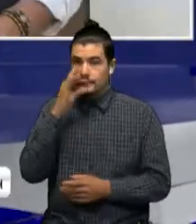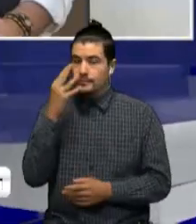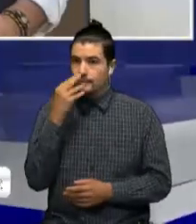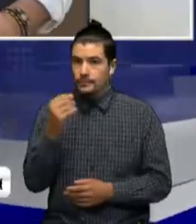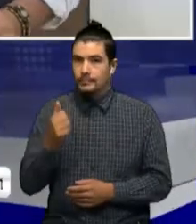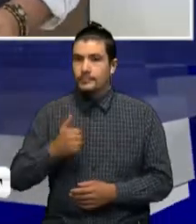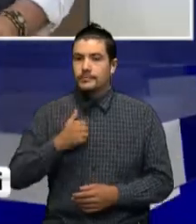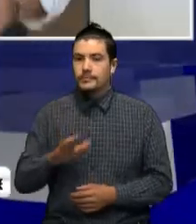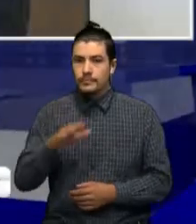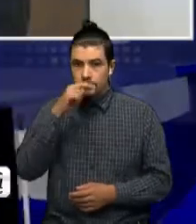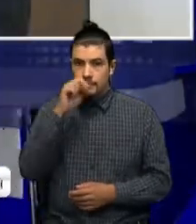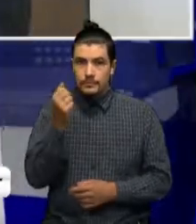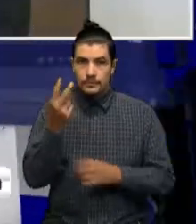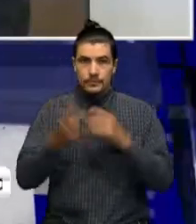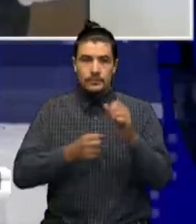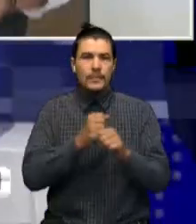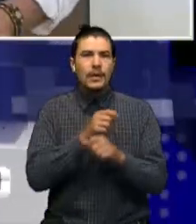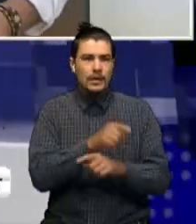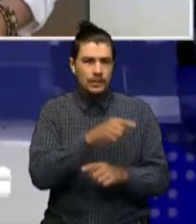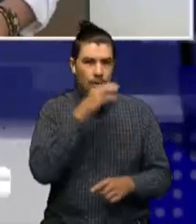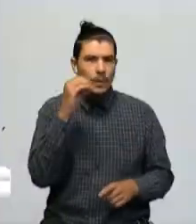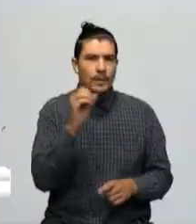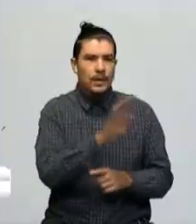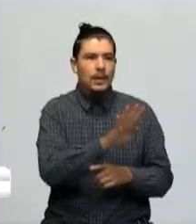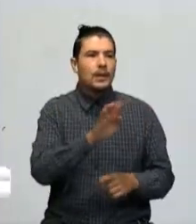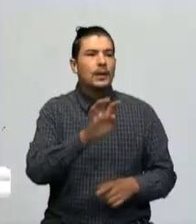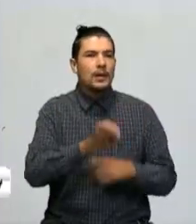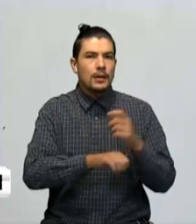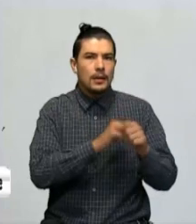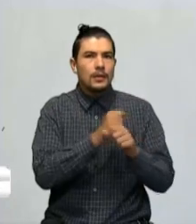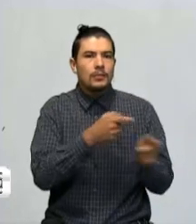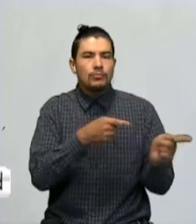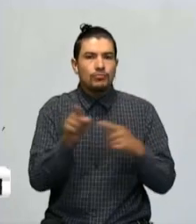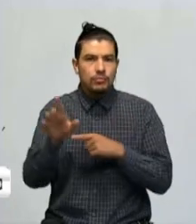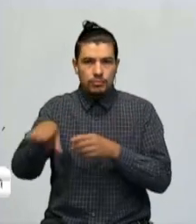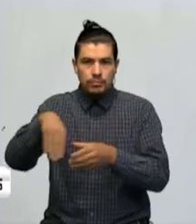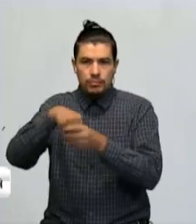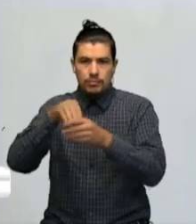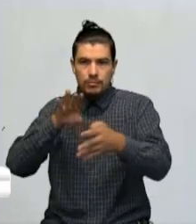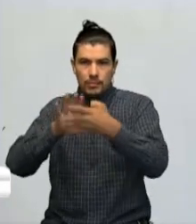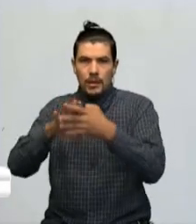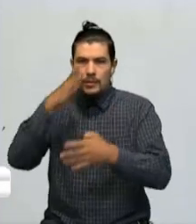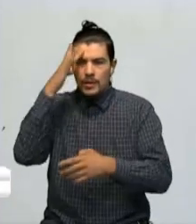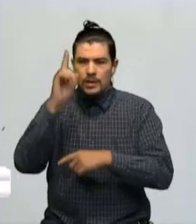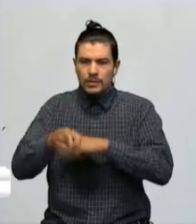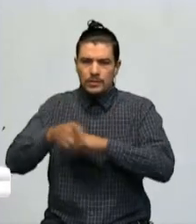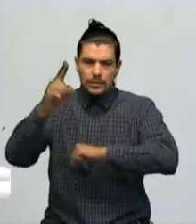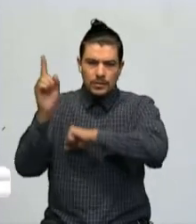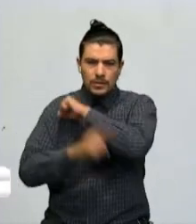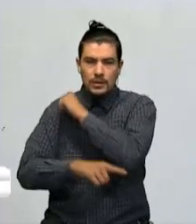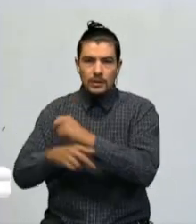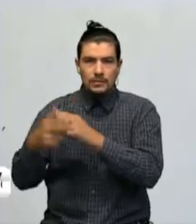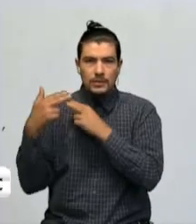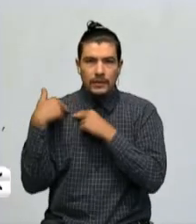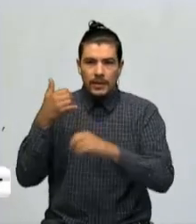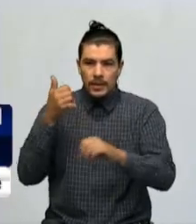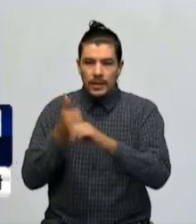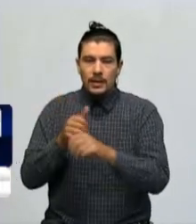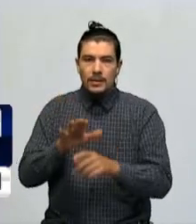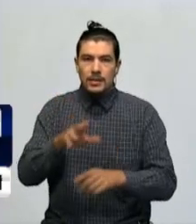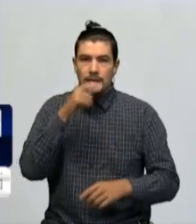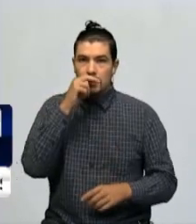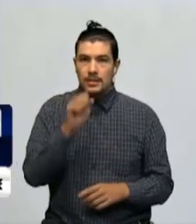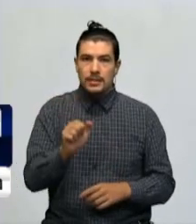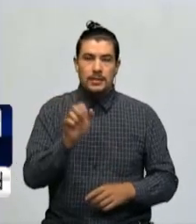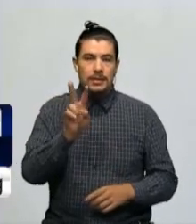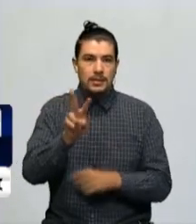hola compañero con las tardes un hombre de 49 años de edad fue enviado unas últimas horas a la cárcel acusado de ser el presunto autor de la violación de una niña de